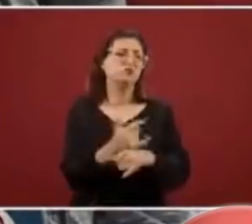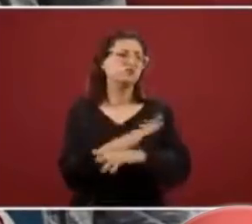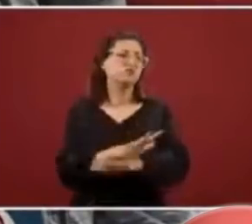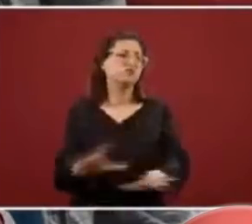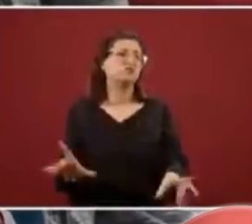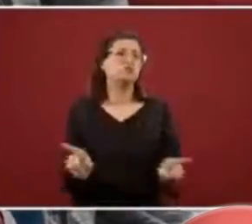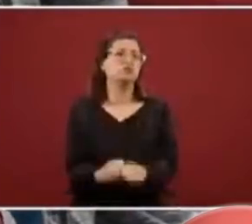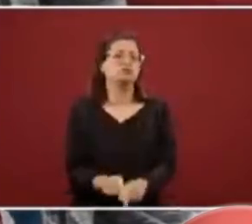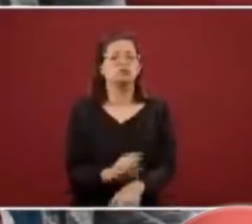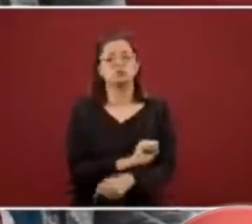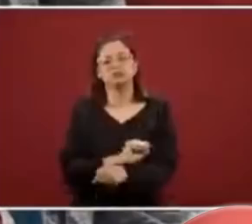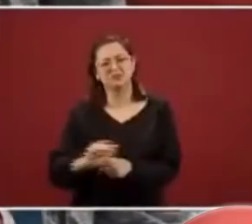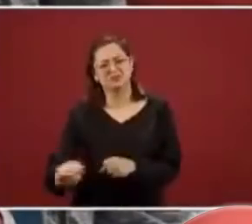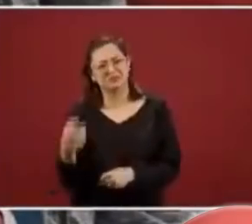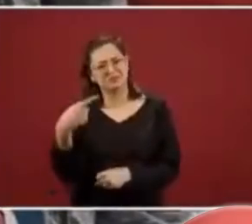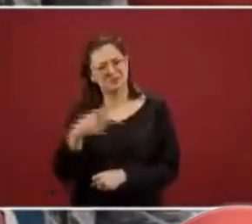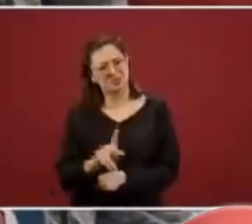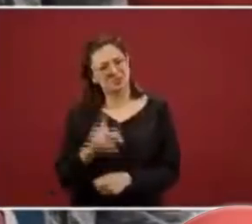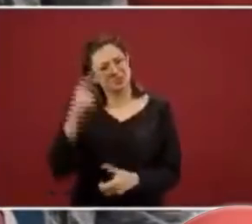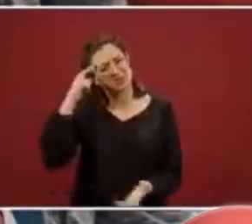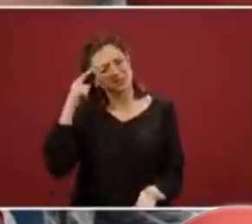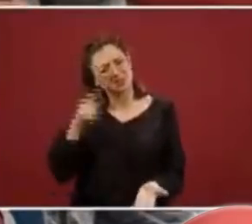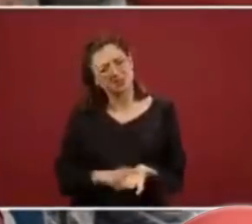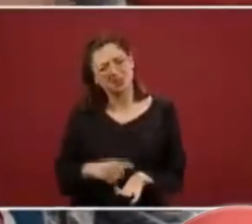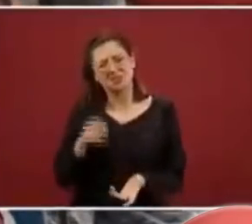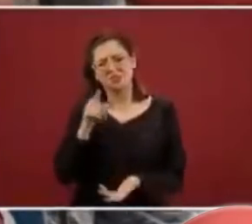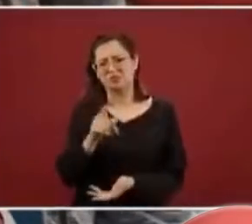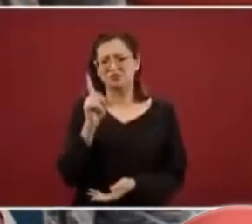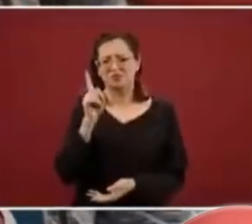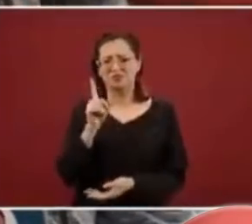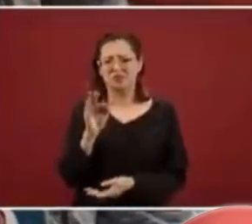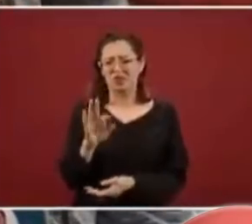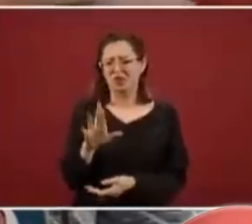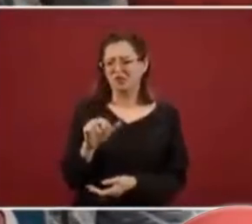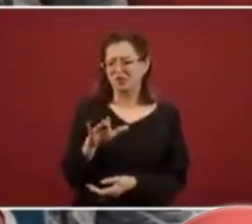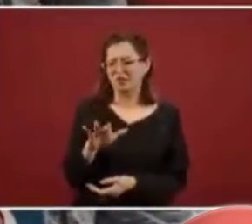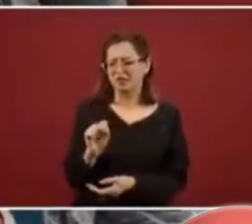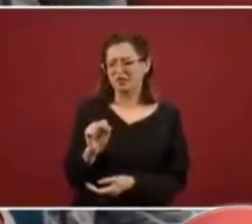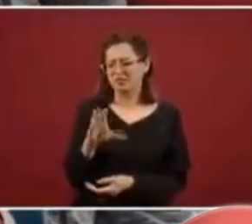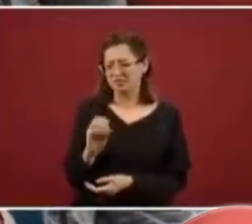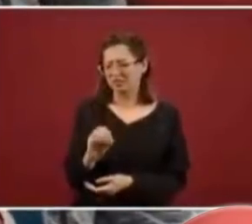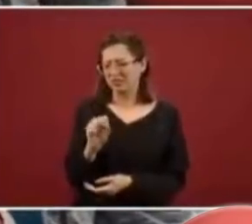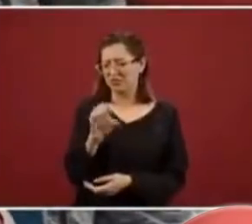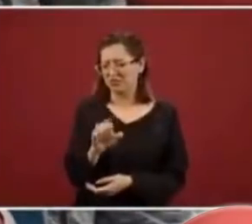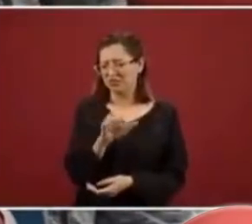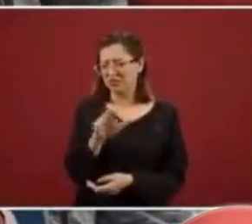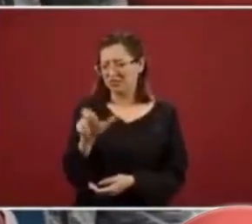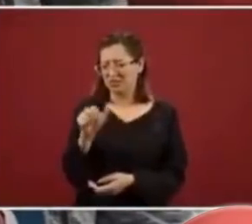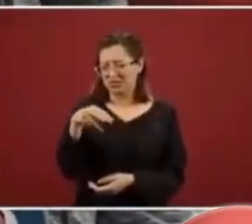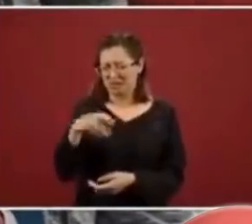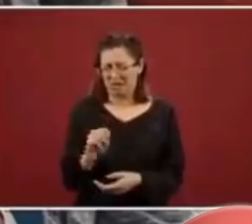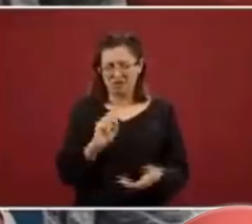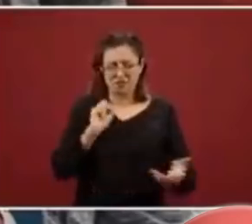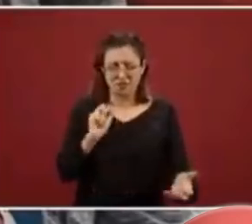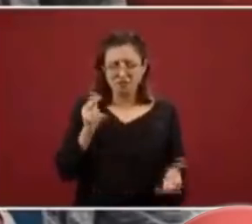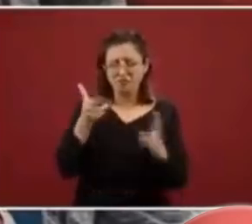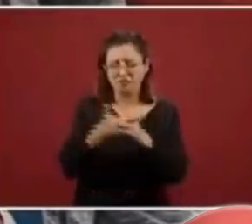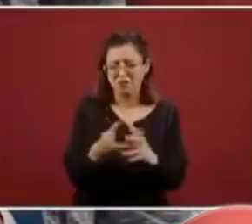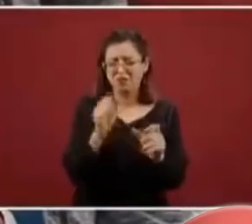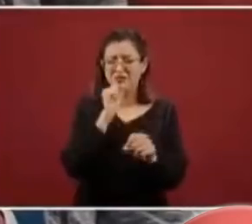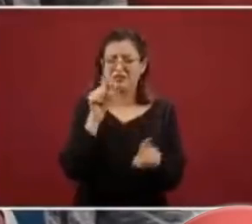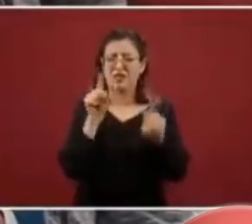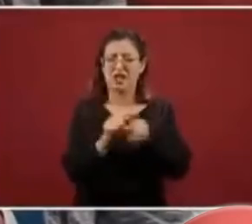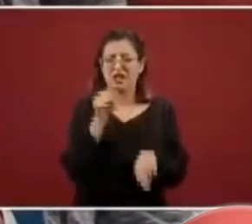da. Yo quiero creer que se refiere al asesinato de Francisco Serrano en esa población, porque también